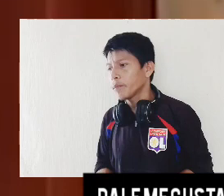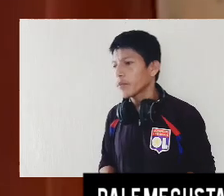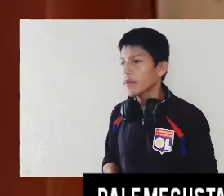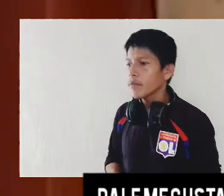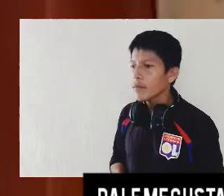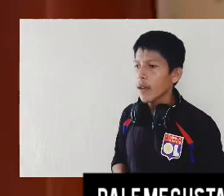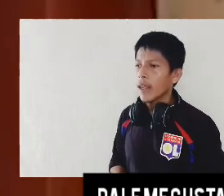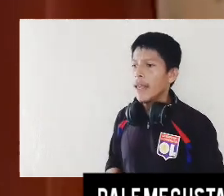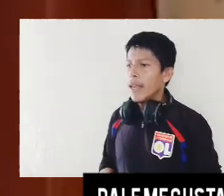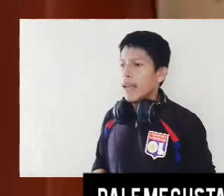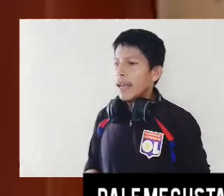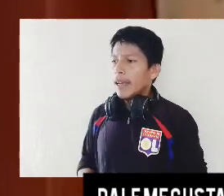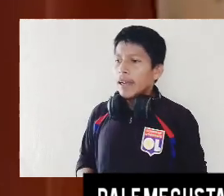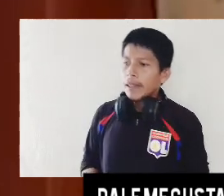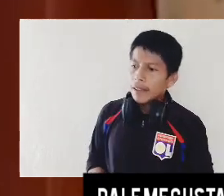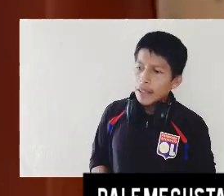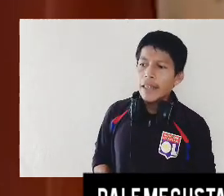2022. Bueno,